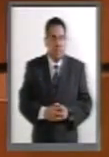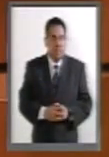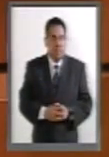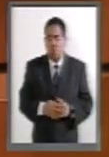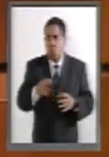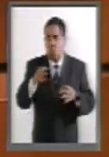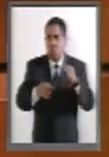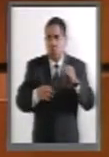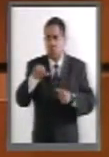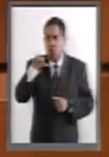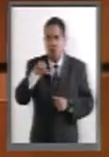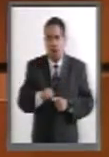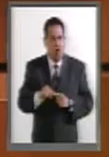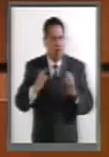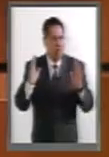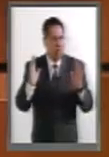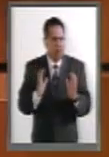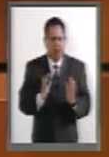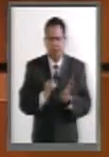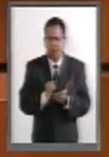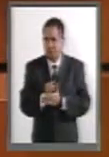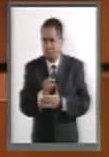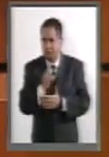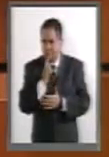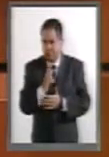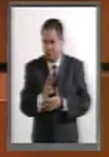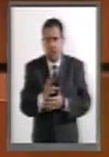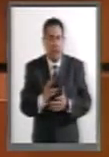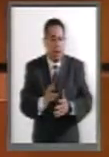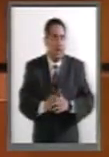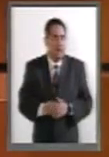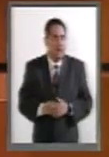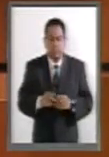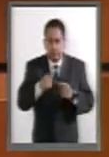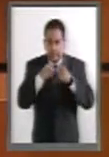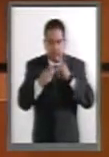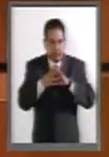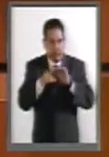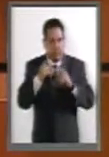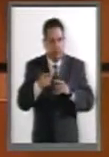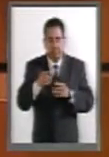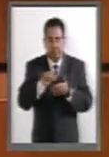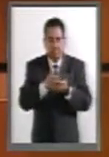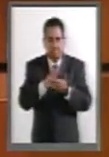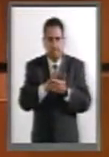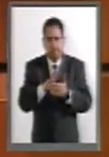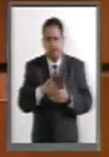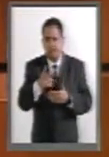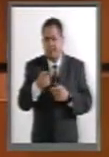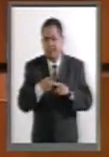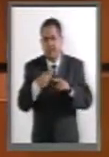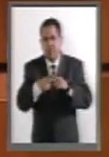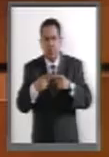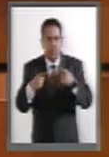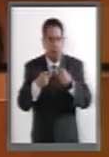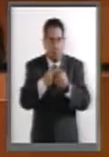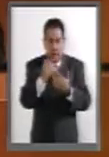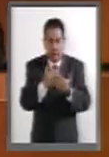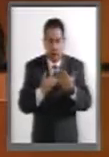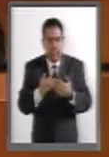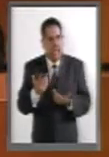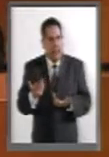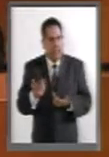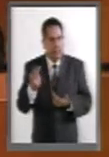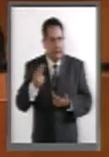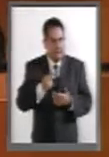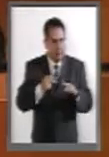en materia mercantil, se establecieron los lineamientos para la práctica del emplazamiento en tales conflictos, sin la necesidad